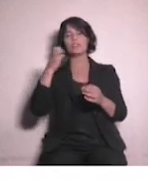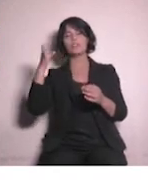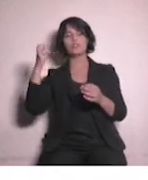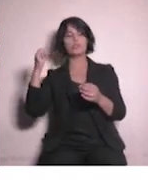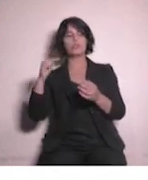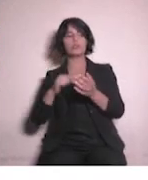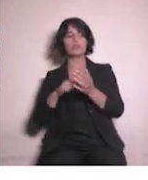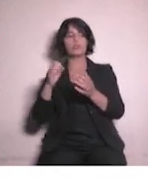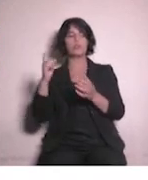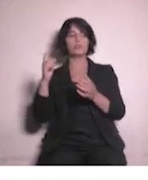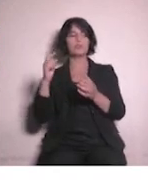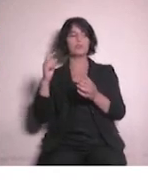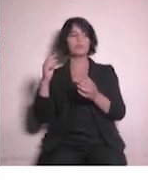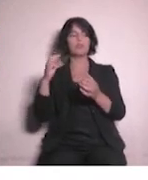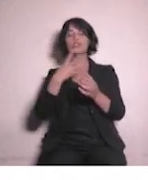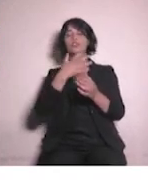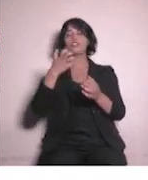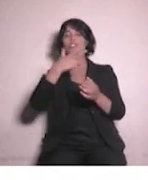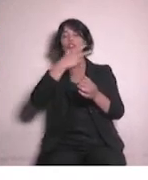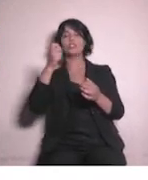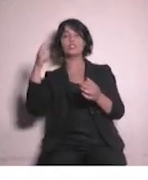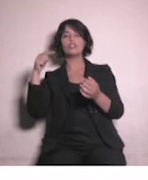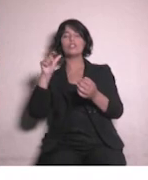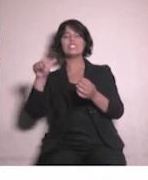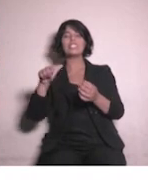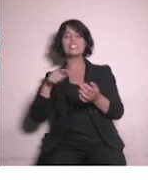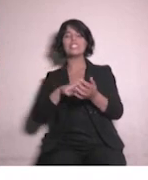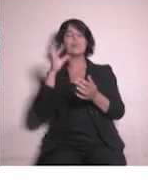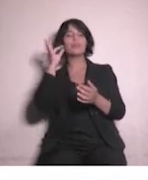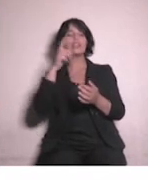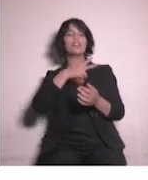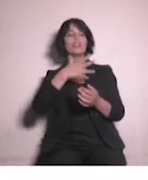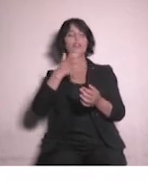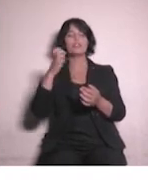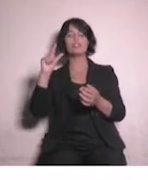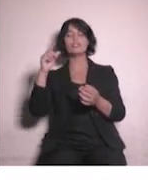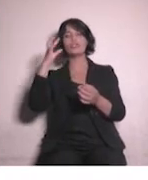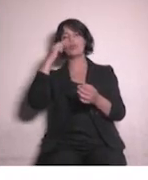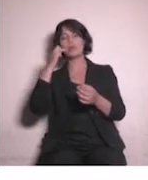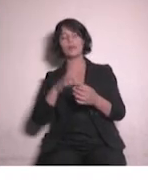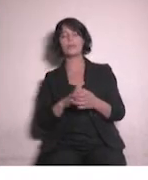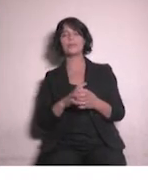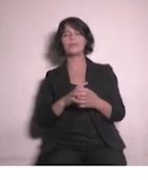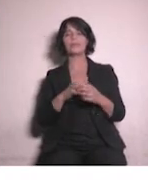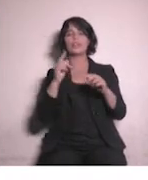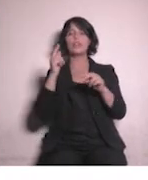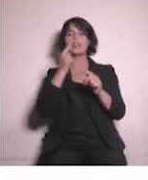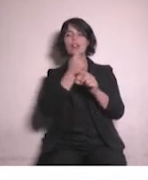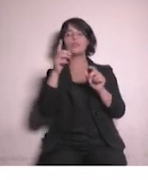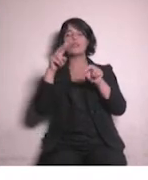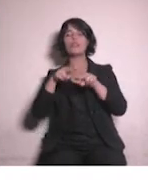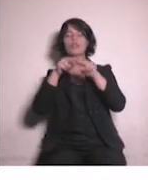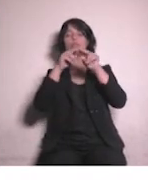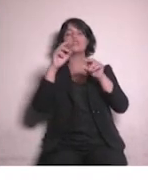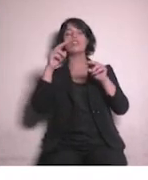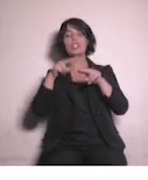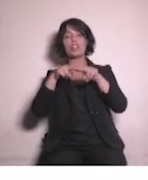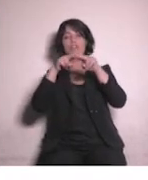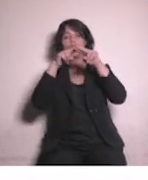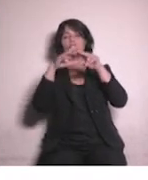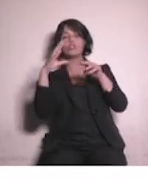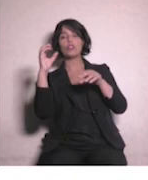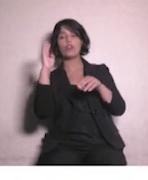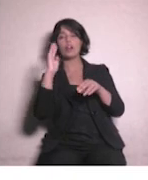¿Cómo están en cada uno de los fondos? En cada uno de los fondos tenemos, en el fondo A tenemos 300 mil afiliados,